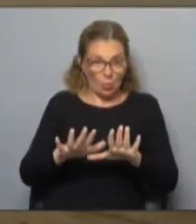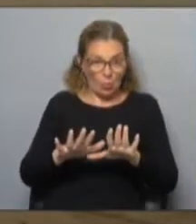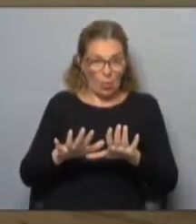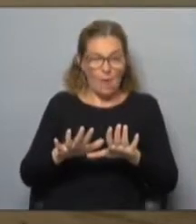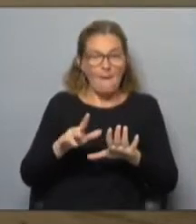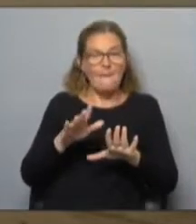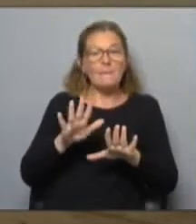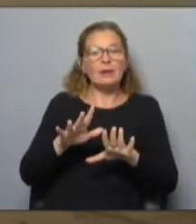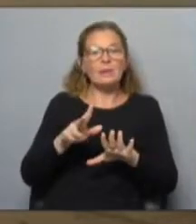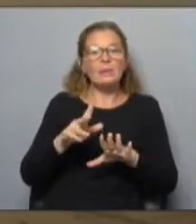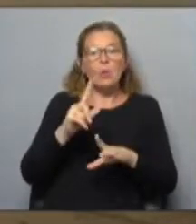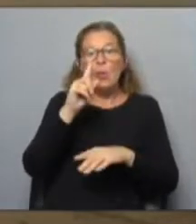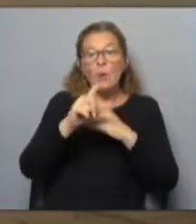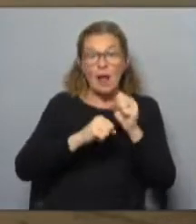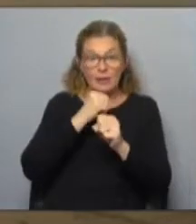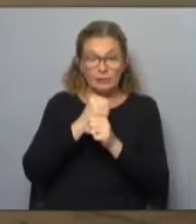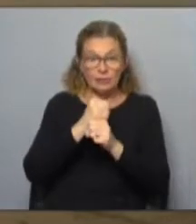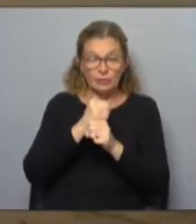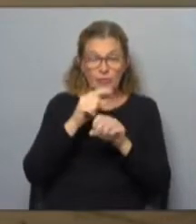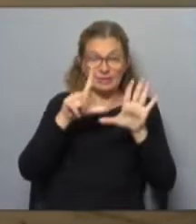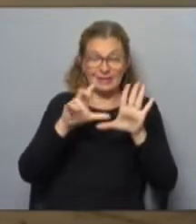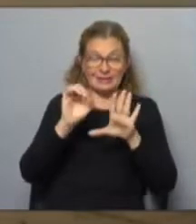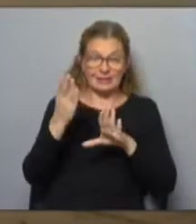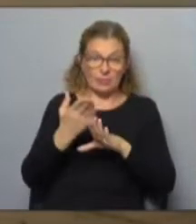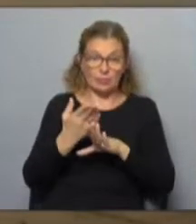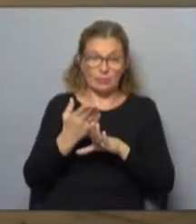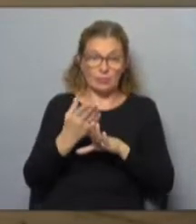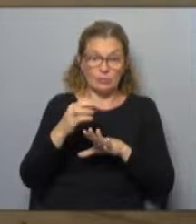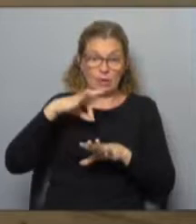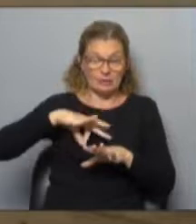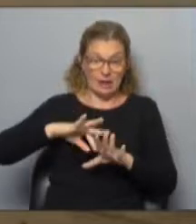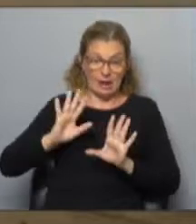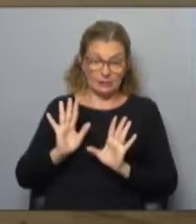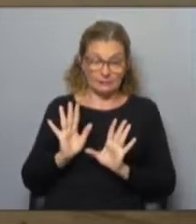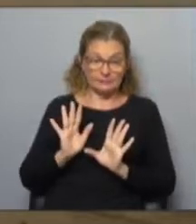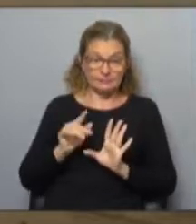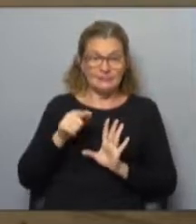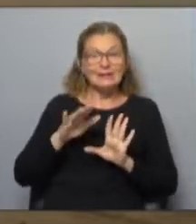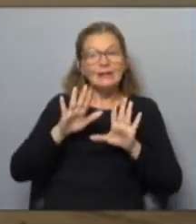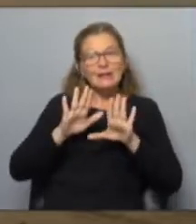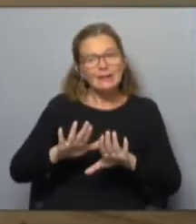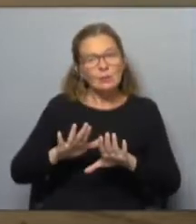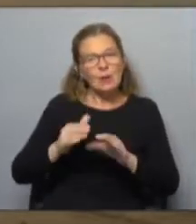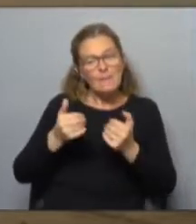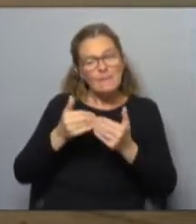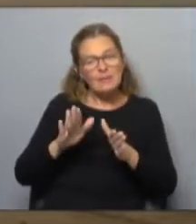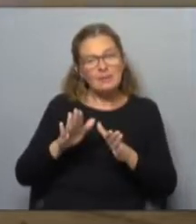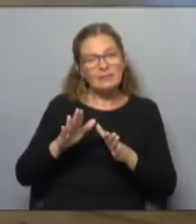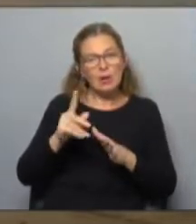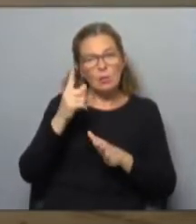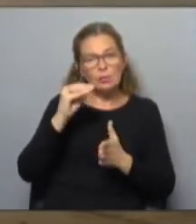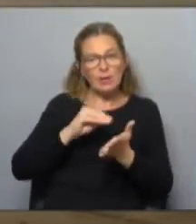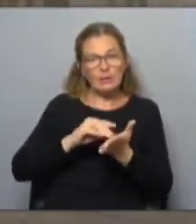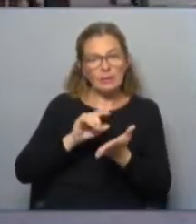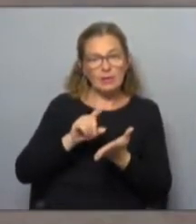por el periodo de un año con el 70% del salario. Este seguro de paro va a empezar a regir una vez que